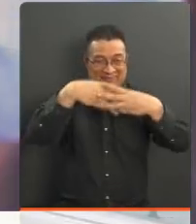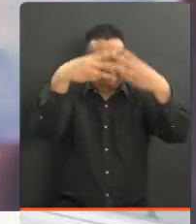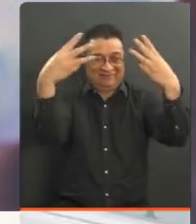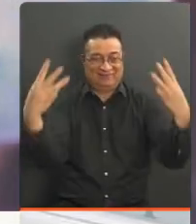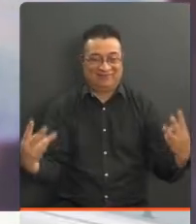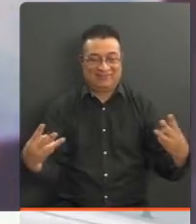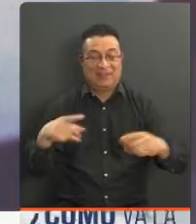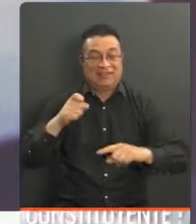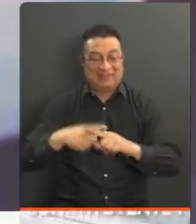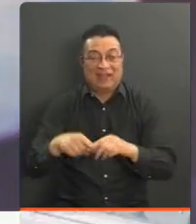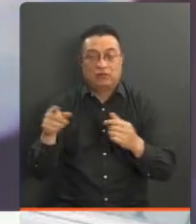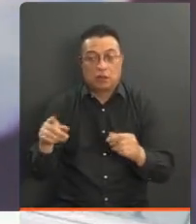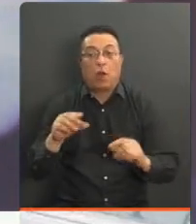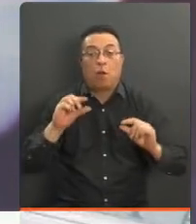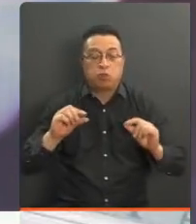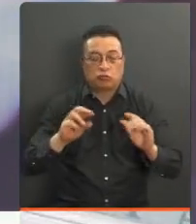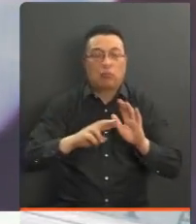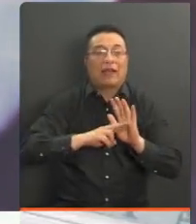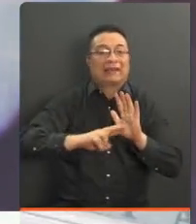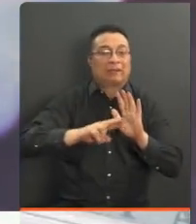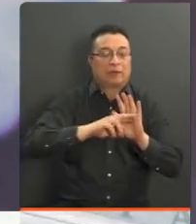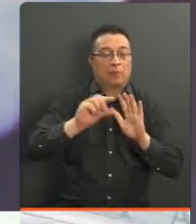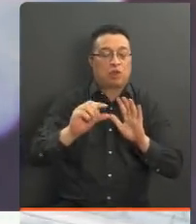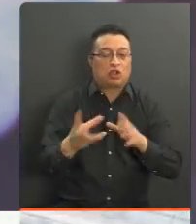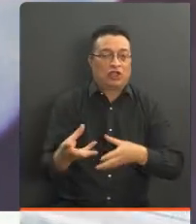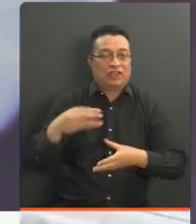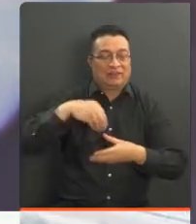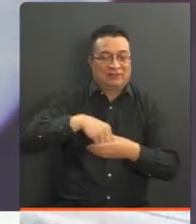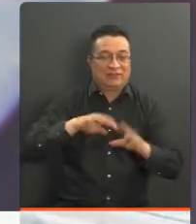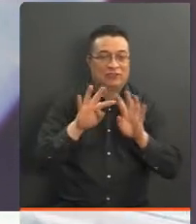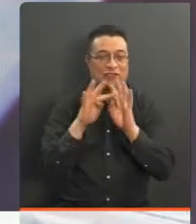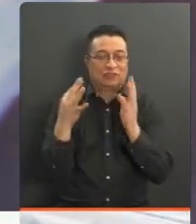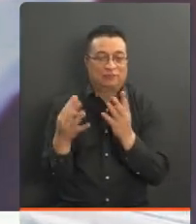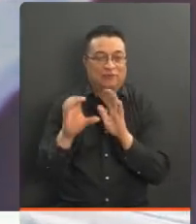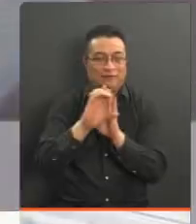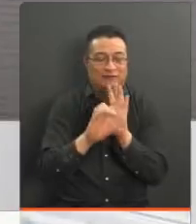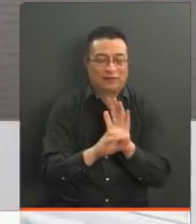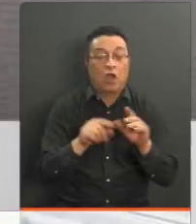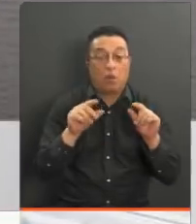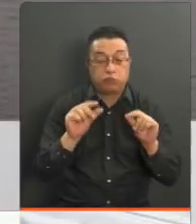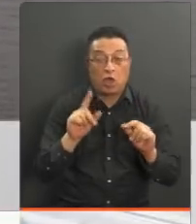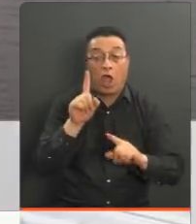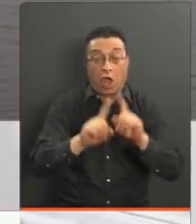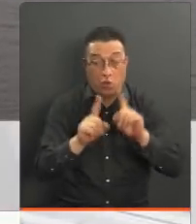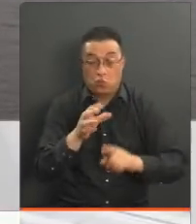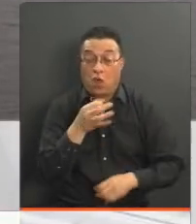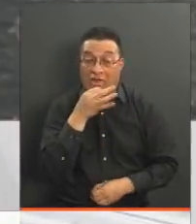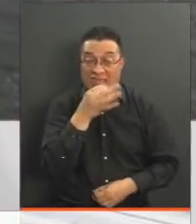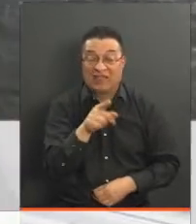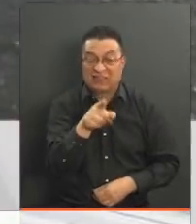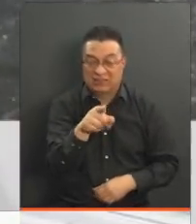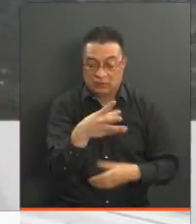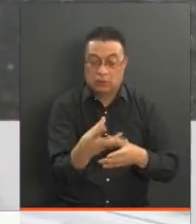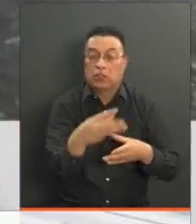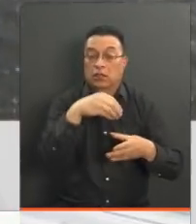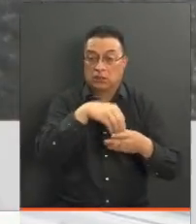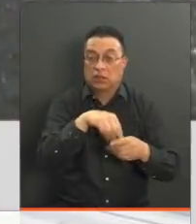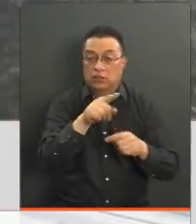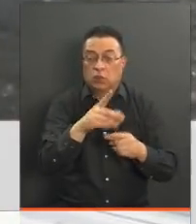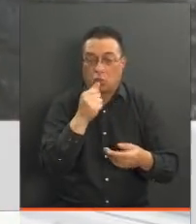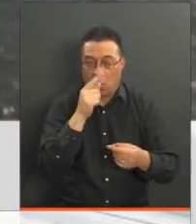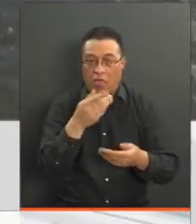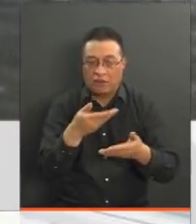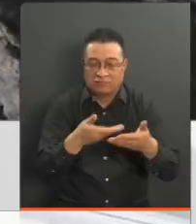están bastante poco representados dentro de la Convención Constitucional. Incluso ahí hubo voces que señalaron que esto era parte de una